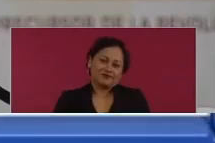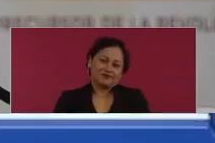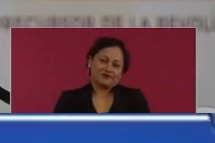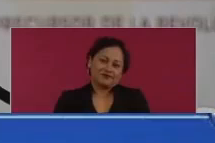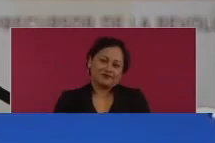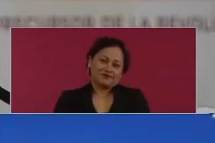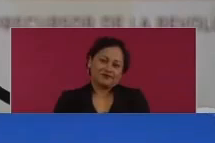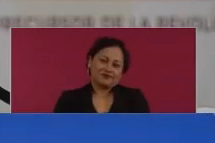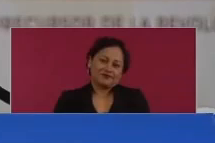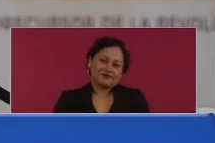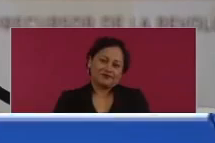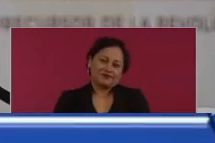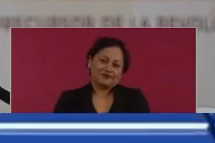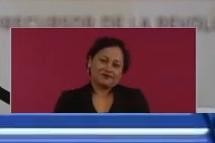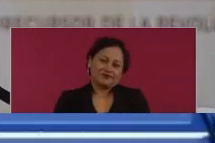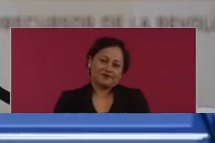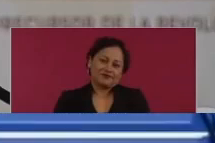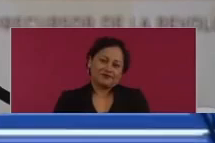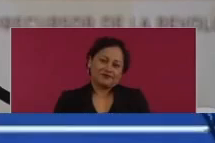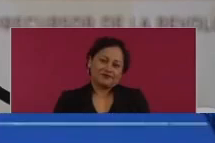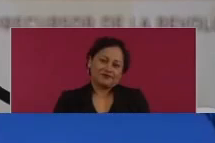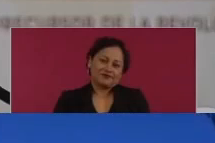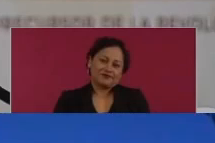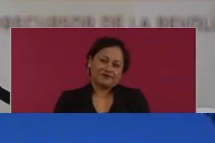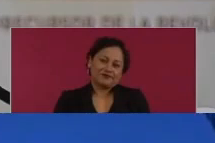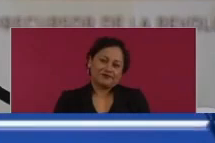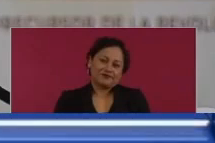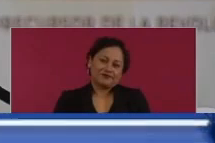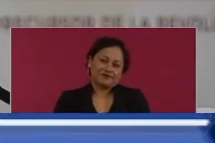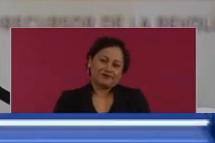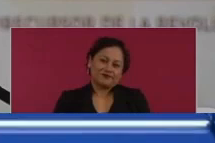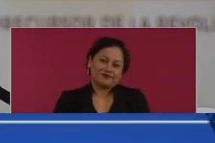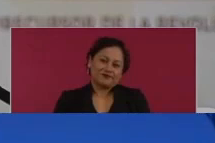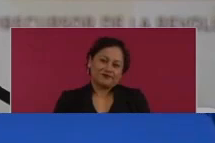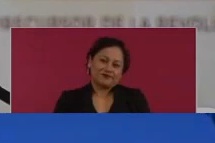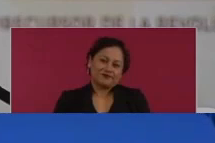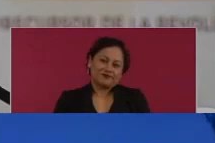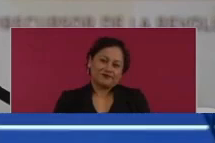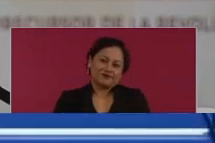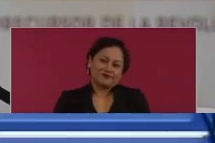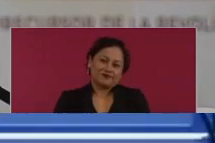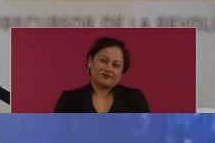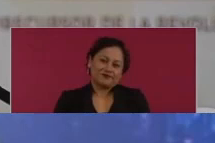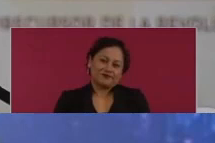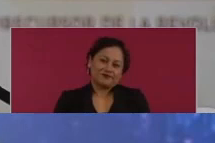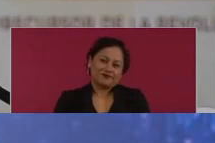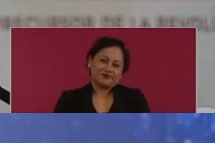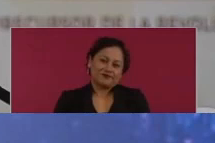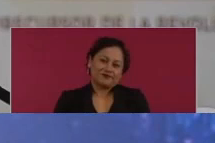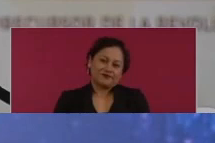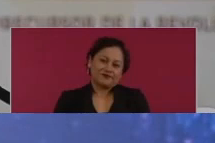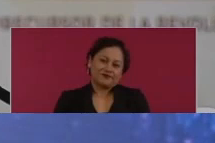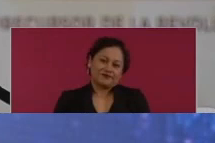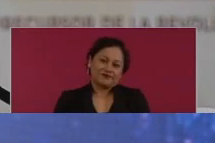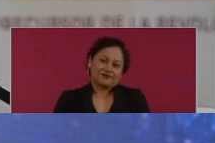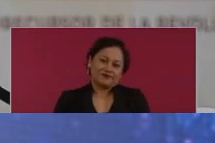Qué tal amigos y amigas Bienvenidos a una nueva vídeo transmisión más Bienvenidos a su canal pregoneros el día de hoy 26 de septiembre del año